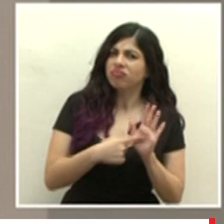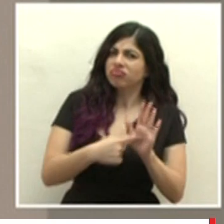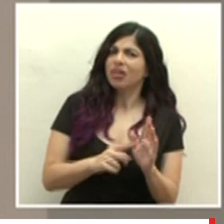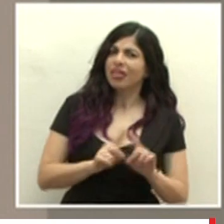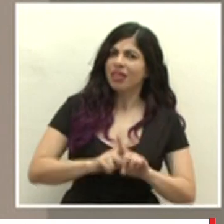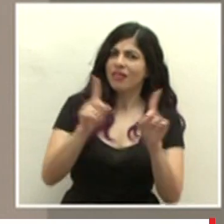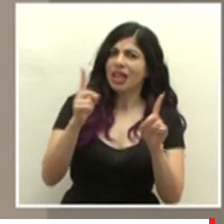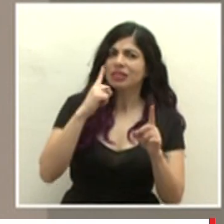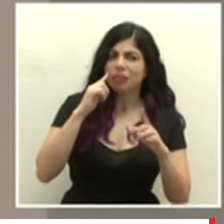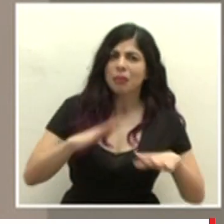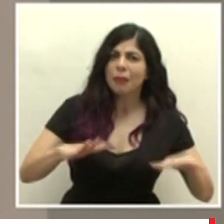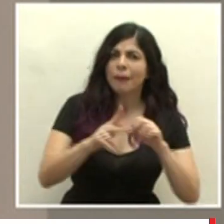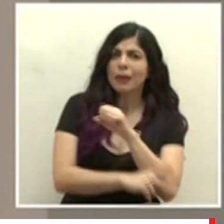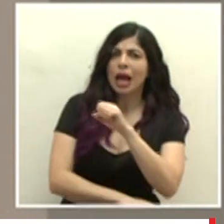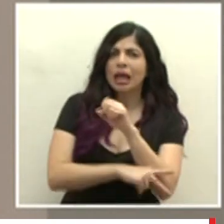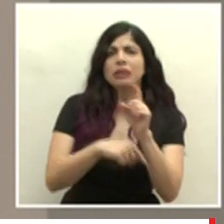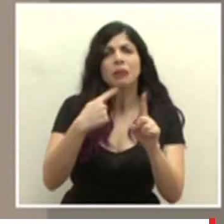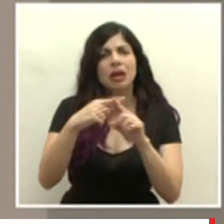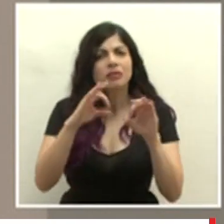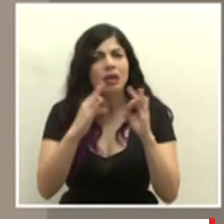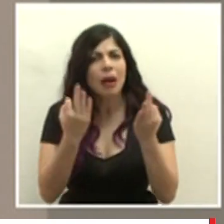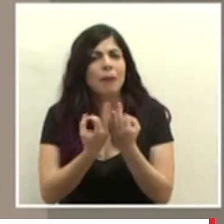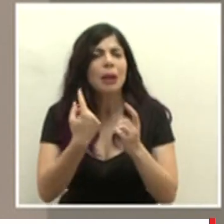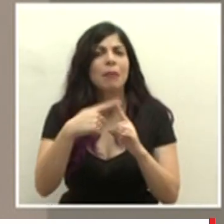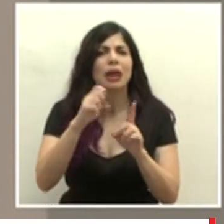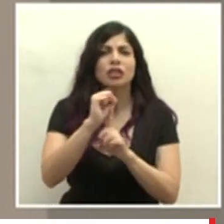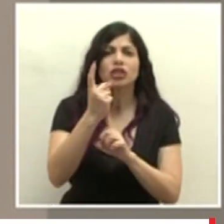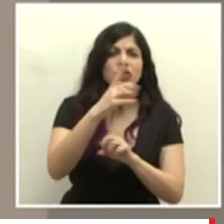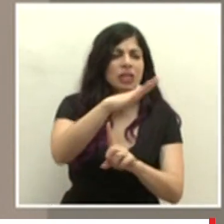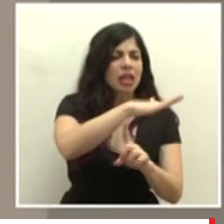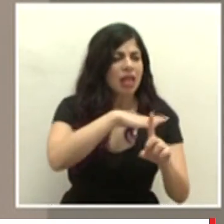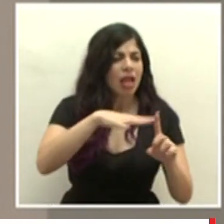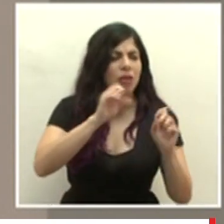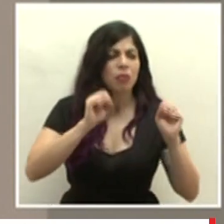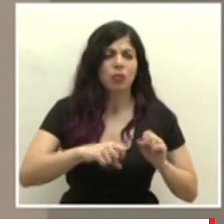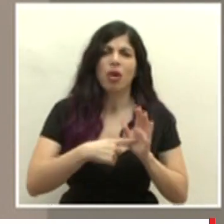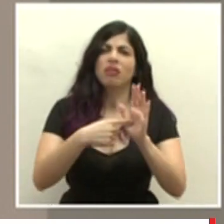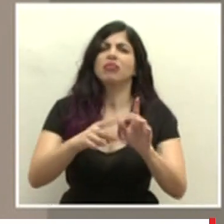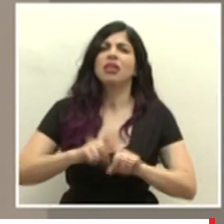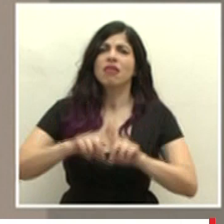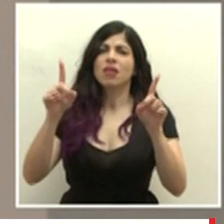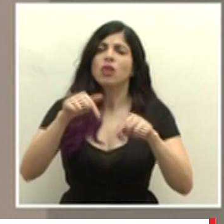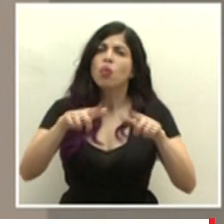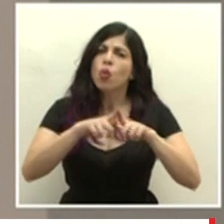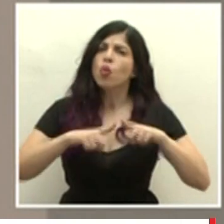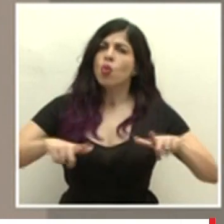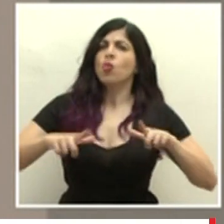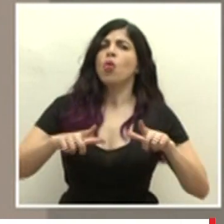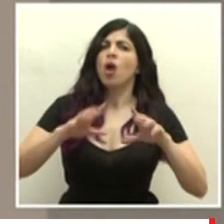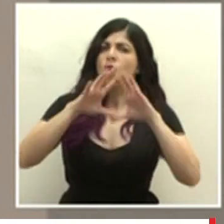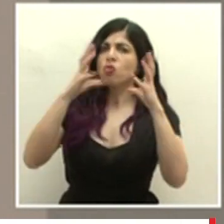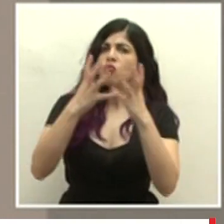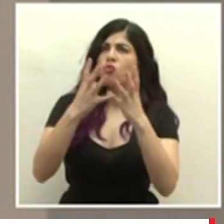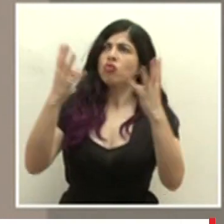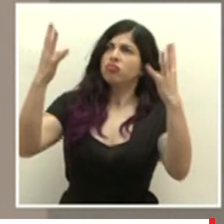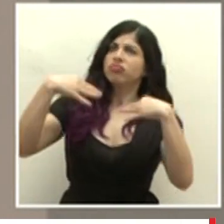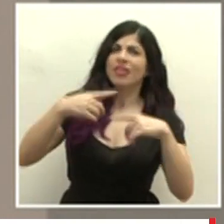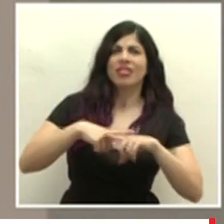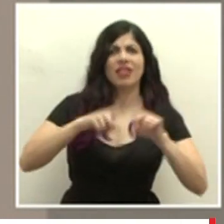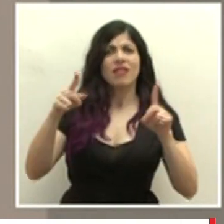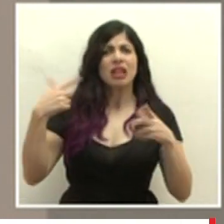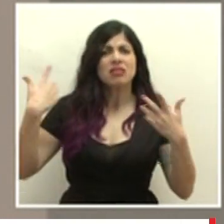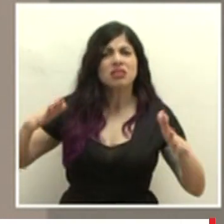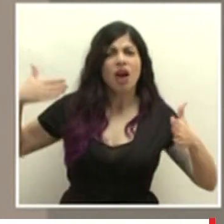para nuestro país, para nuestras familias, para nuestra sociedad y eventualmente como un lugar diferenciado en el mundo, en donde lo hemos estado